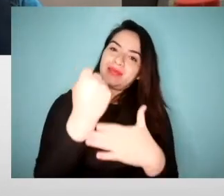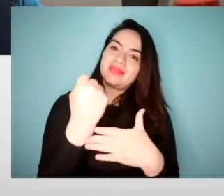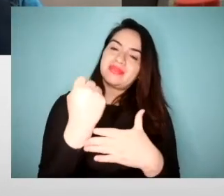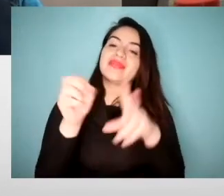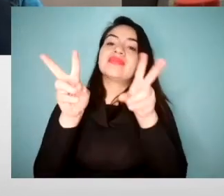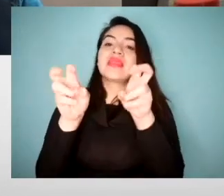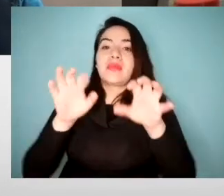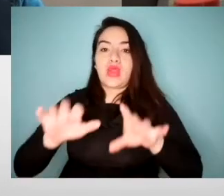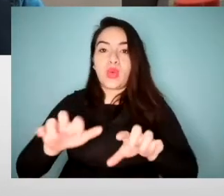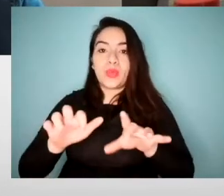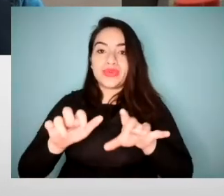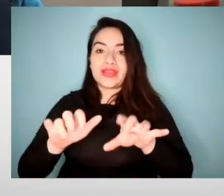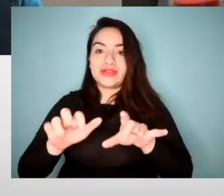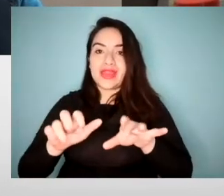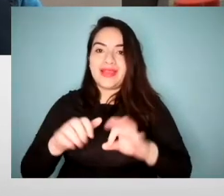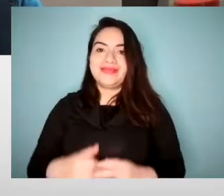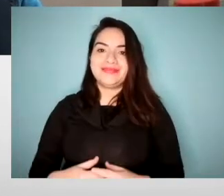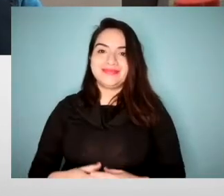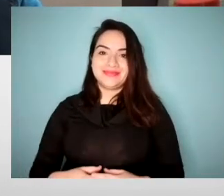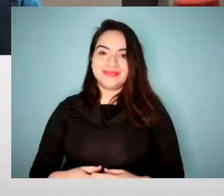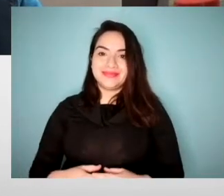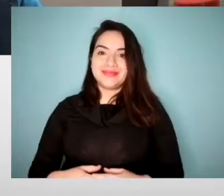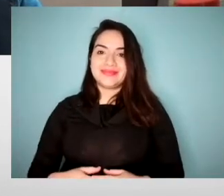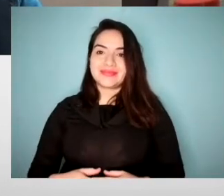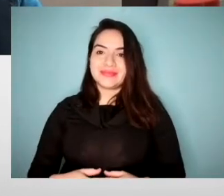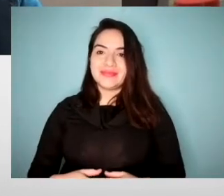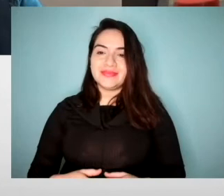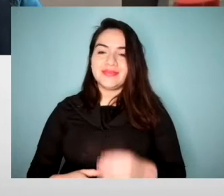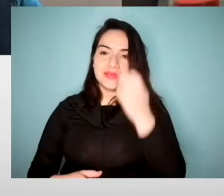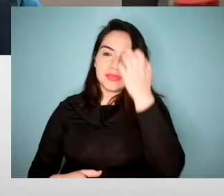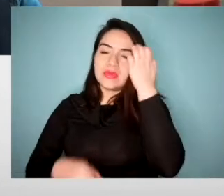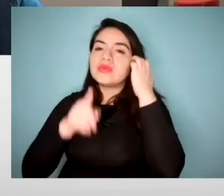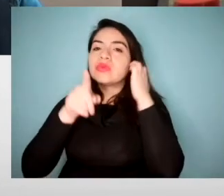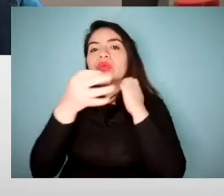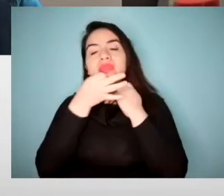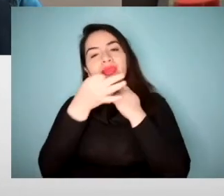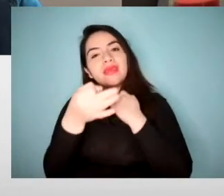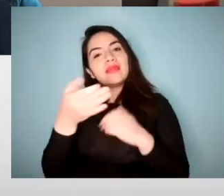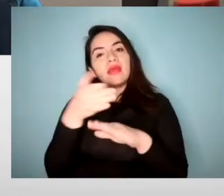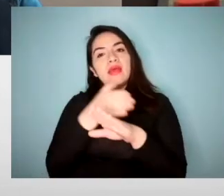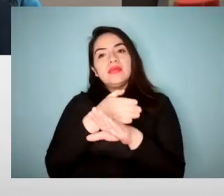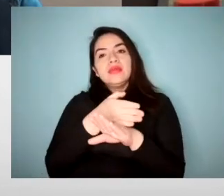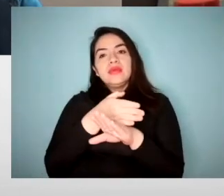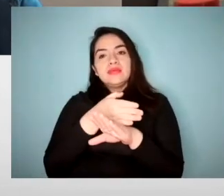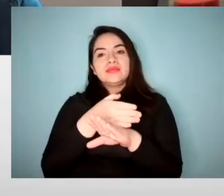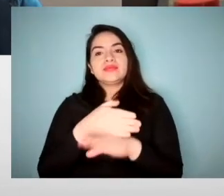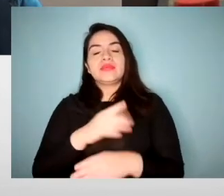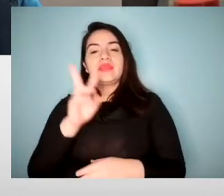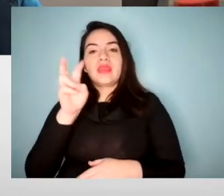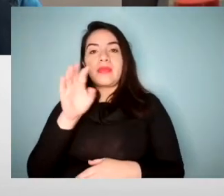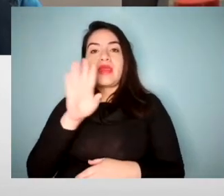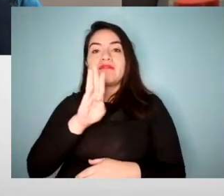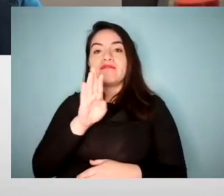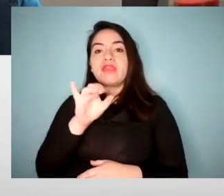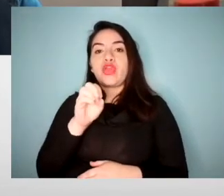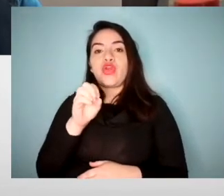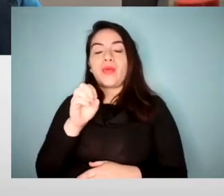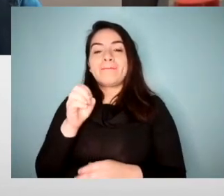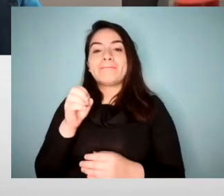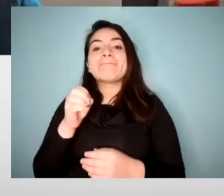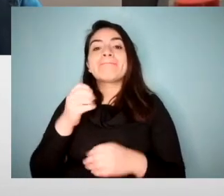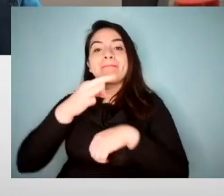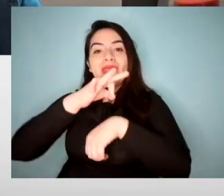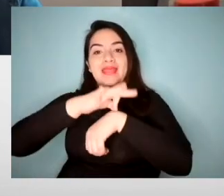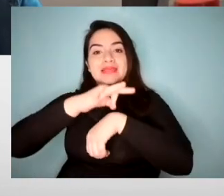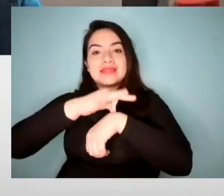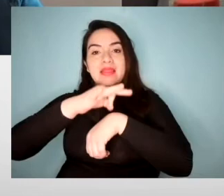computacional. Súper. Mencionaste hace un momento la biomedicina, ¿correcto?